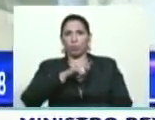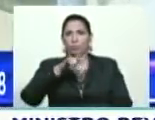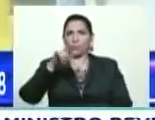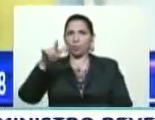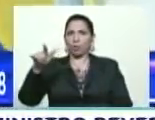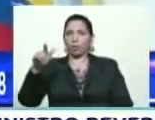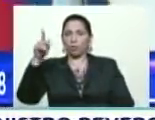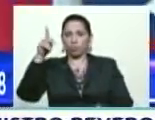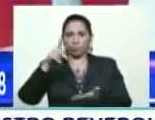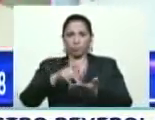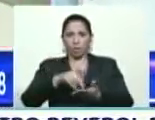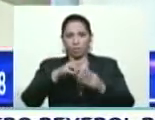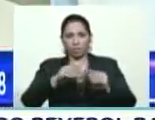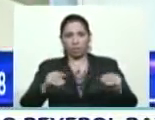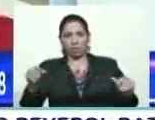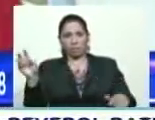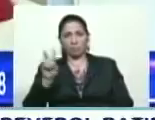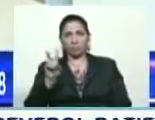la tierra venezolana.